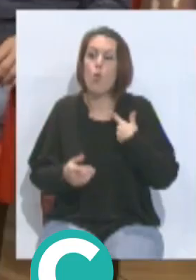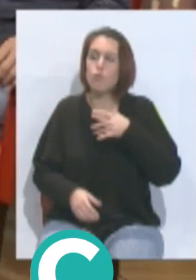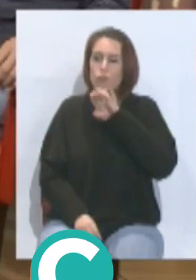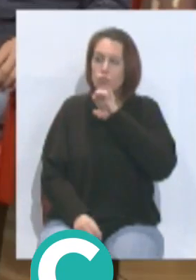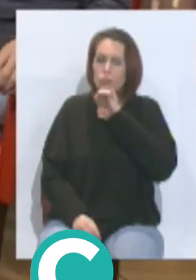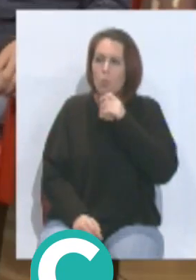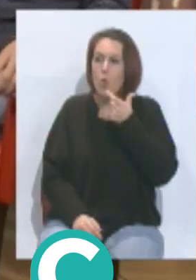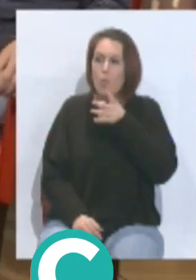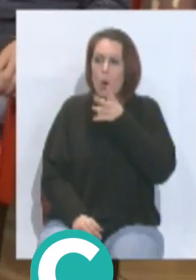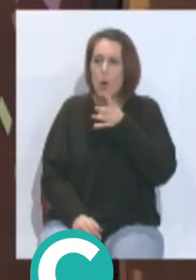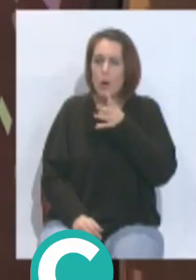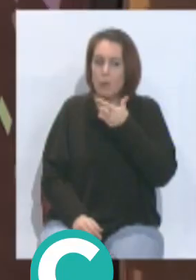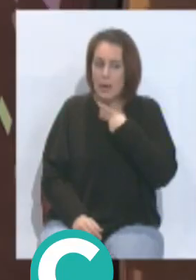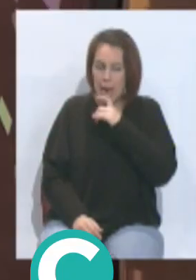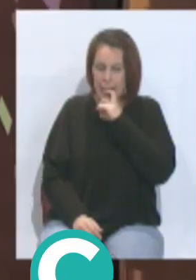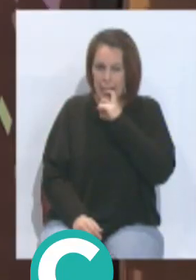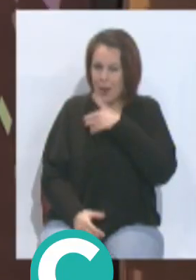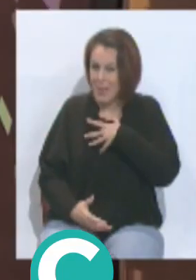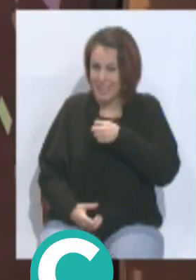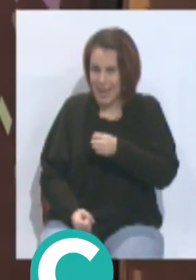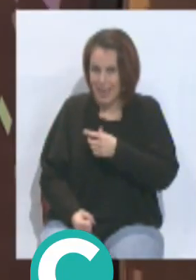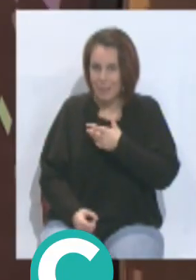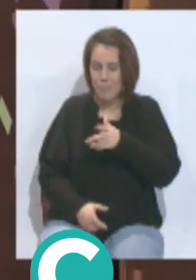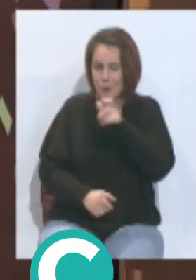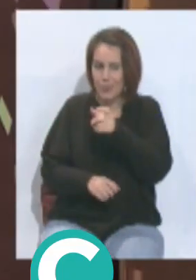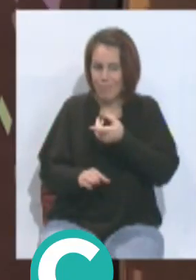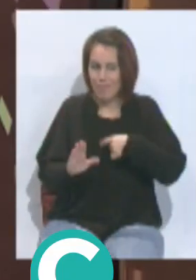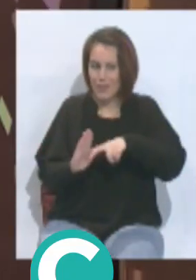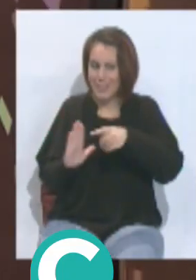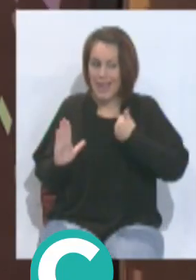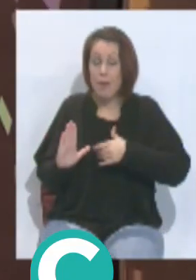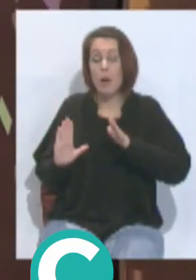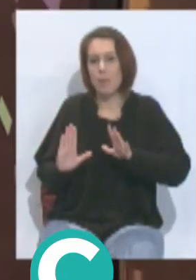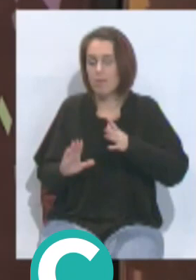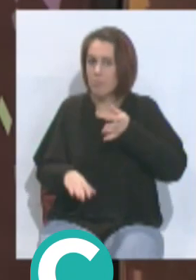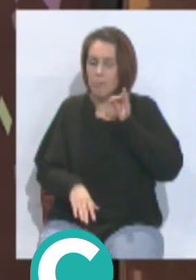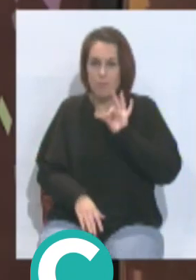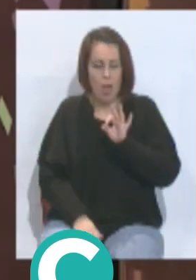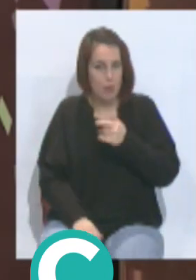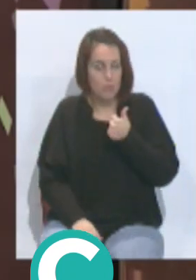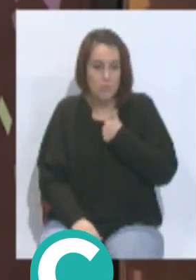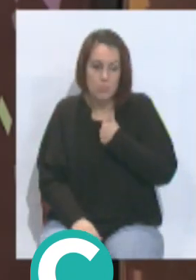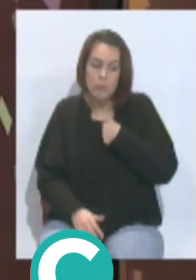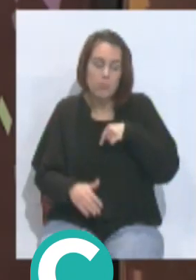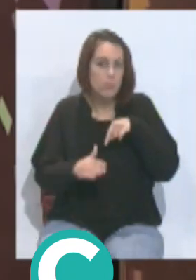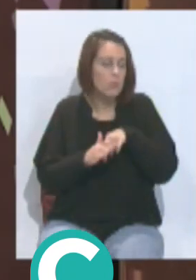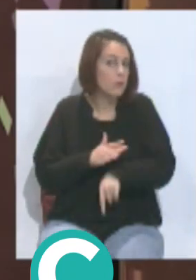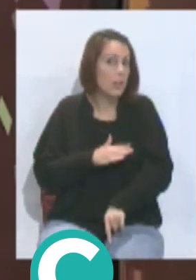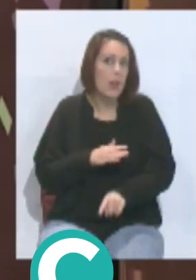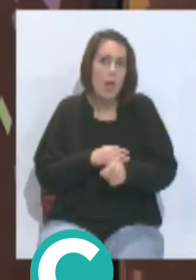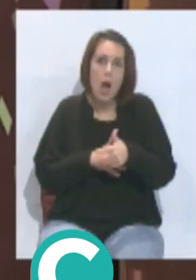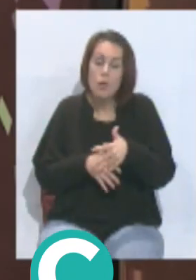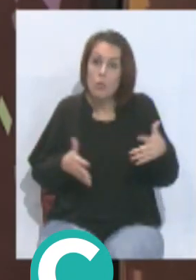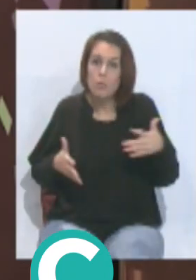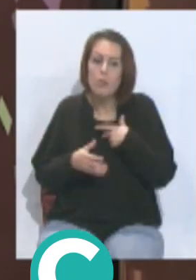curioseando aquí porque no dejo de tener envidia sana de todos los que se han inscrito, pero la verdad es que, no, como decíamos, ¿no?, tiene una profundidad